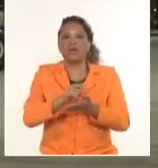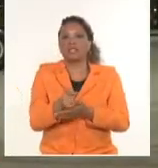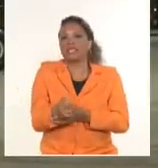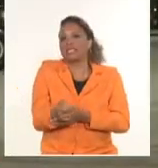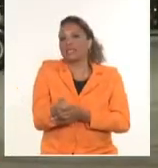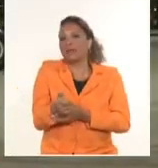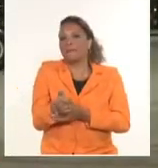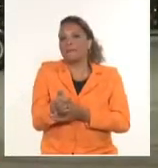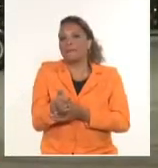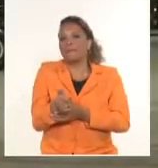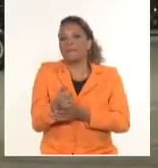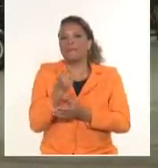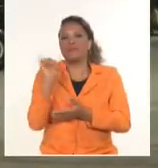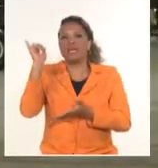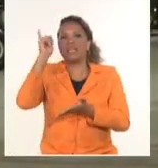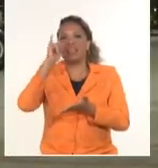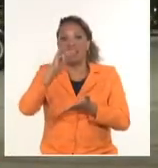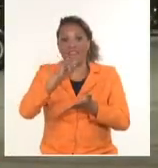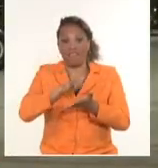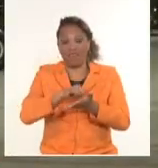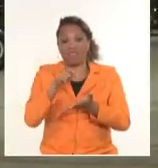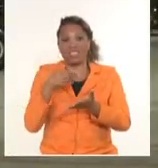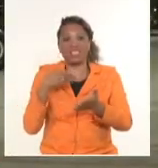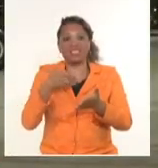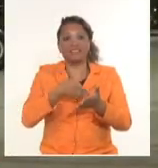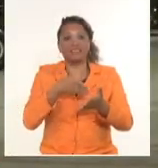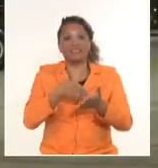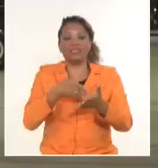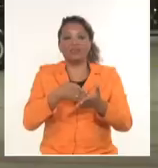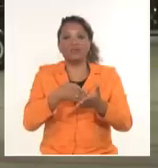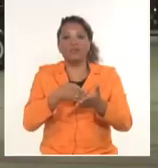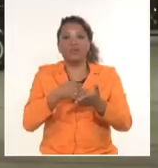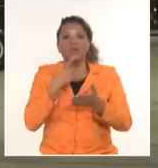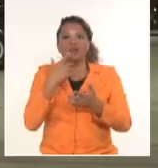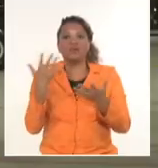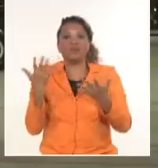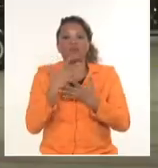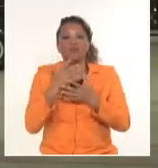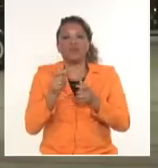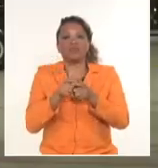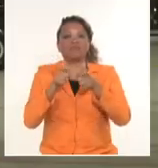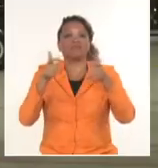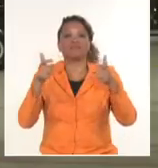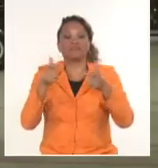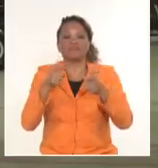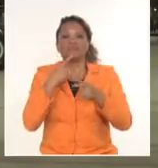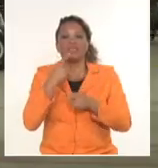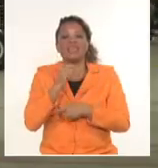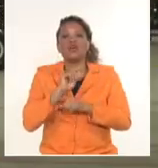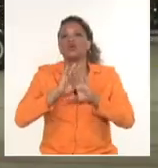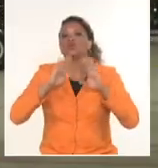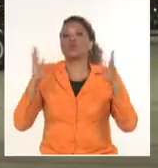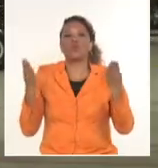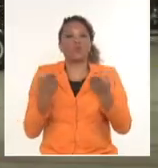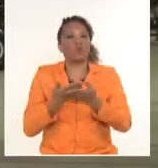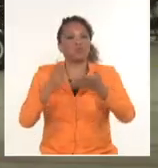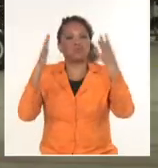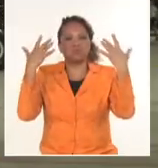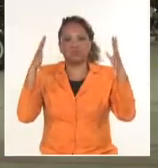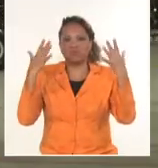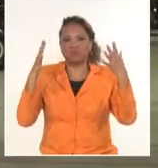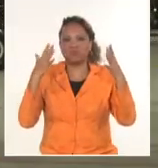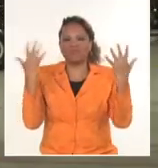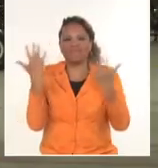el avión de Air France con el gigante de herradura. Así es, hoy todos los aplausos son